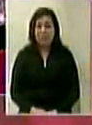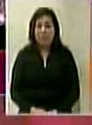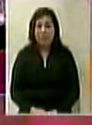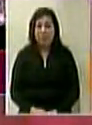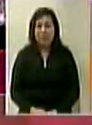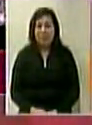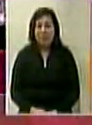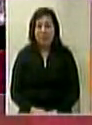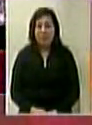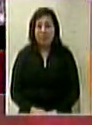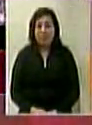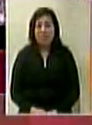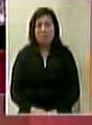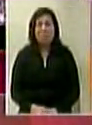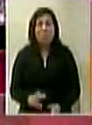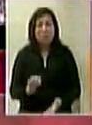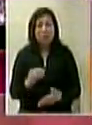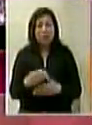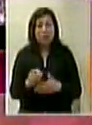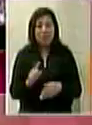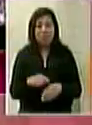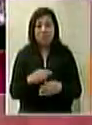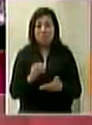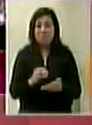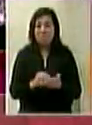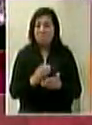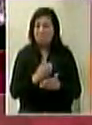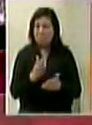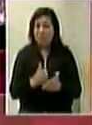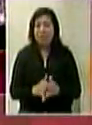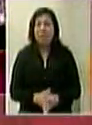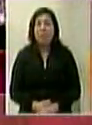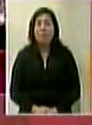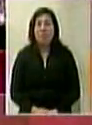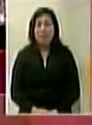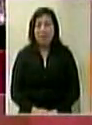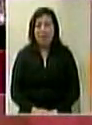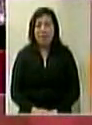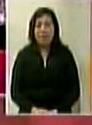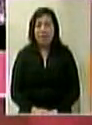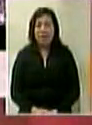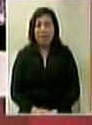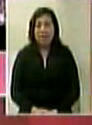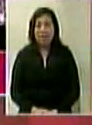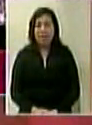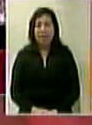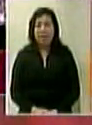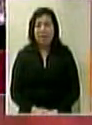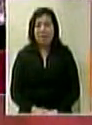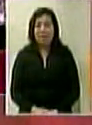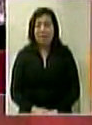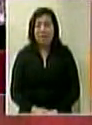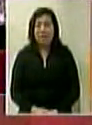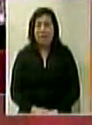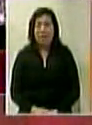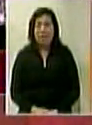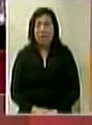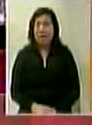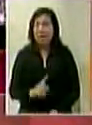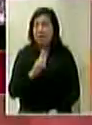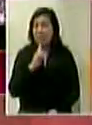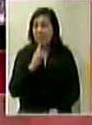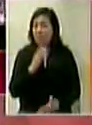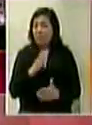bien. Pero cada vez que hay un problema, cambiamos a un director de penales, estamos generando desestabilidad y